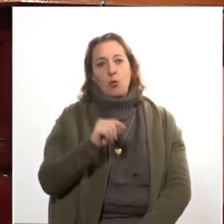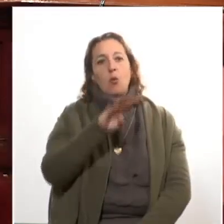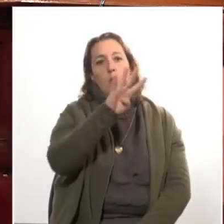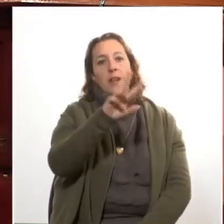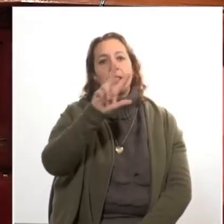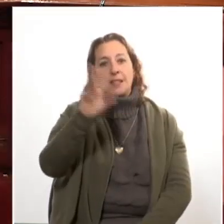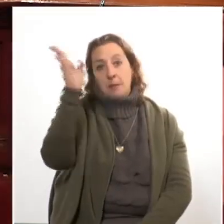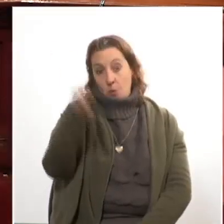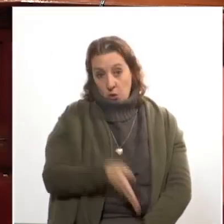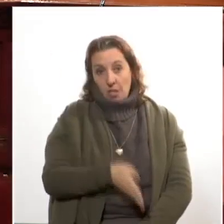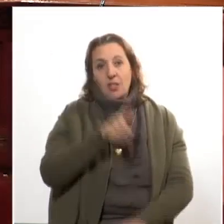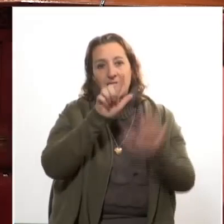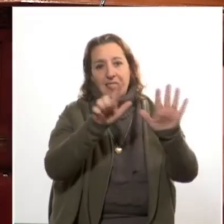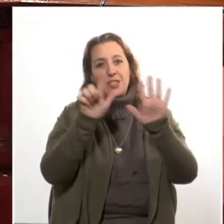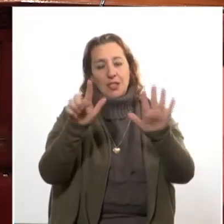43%,